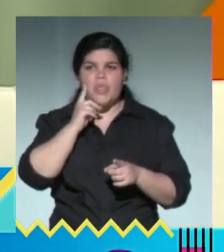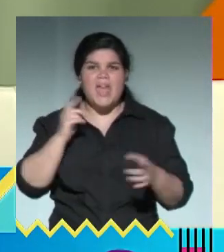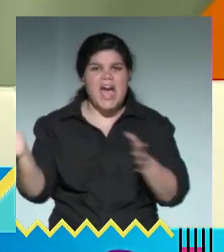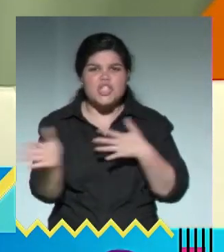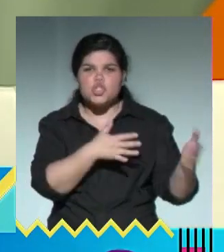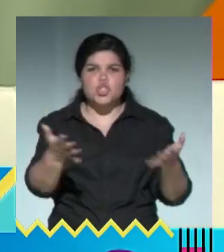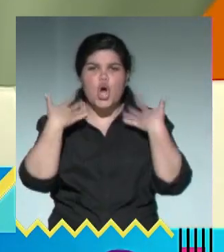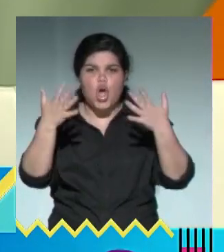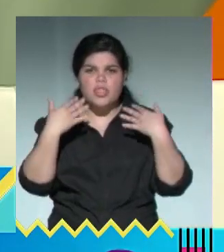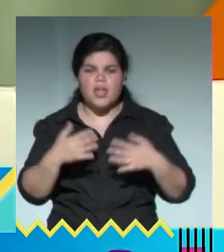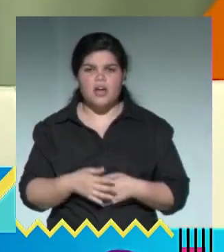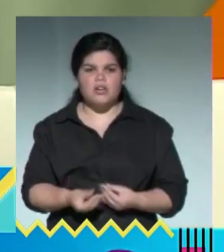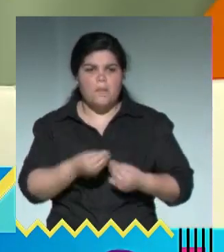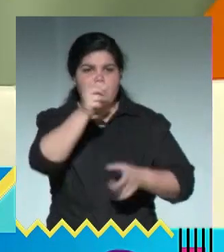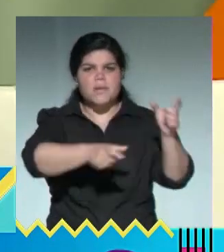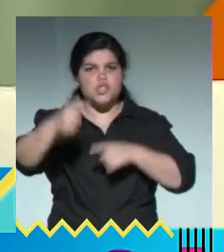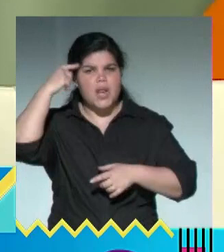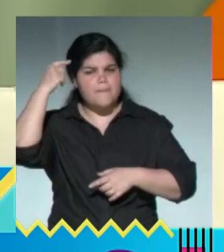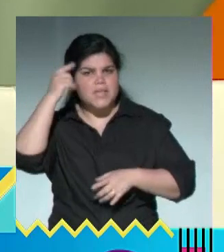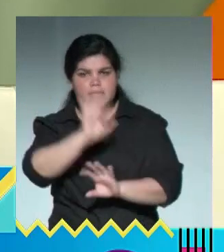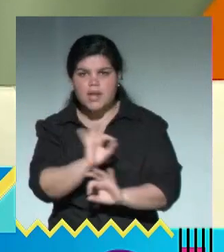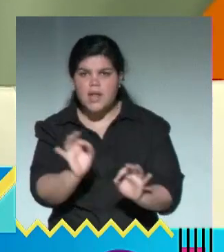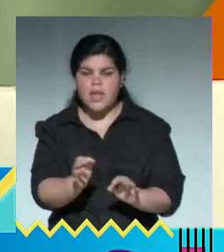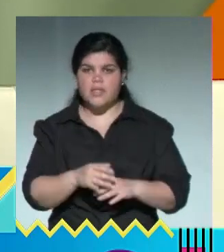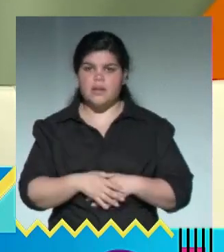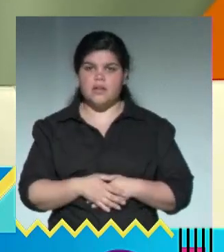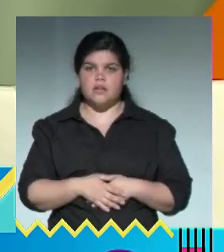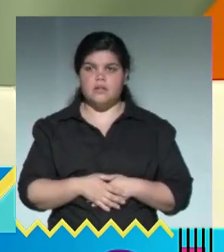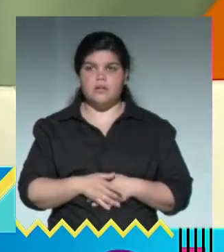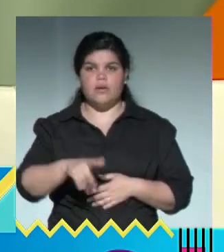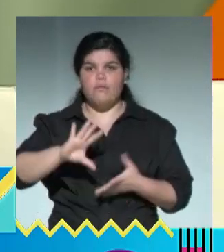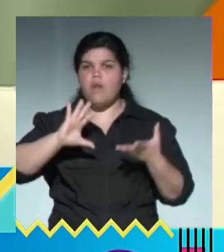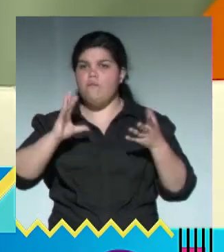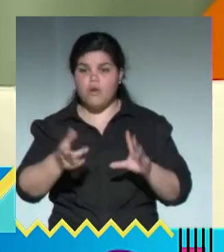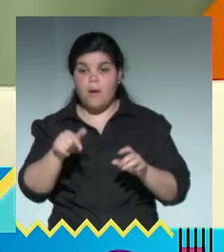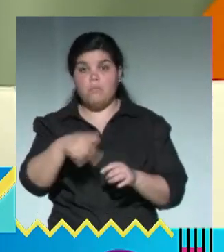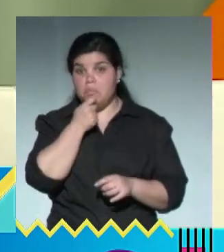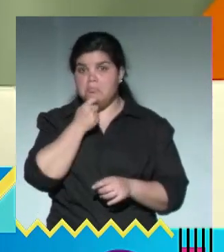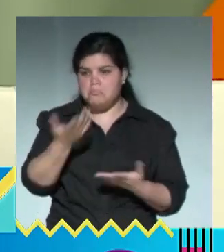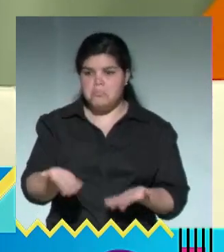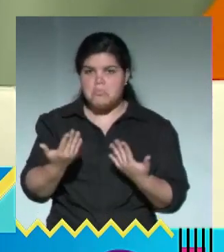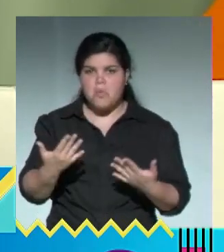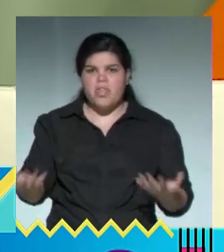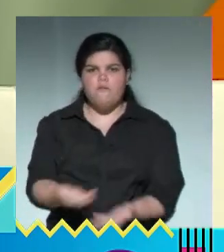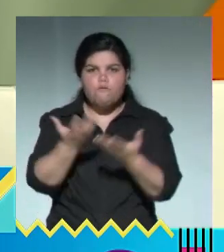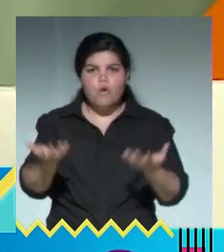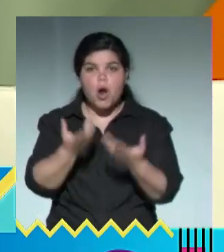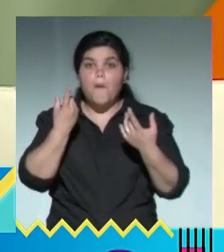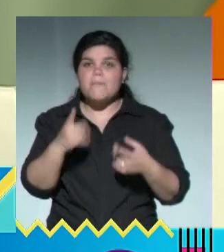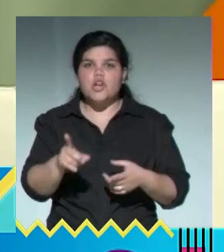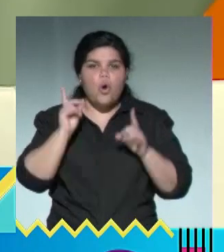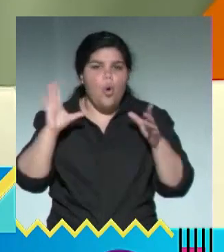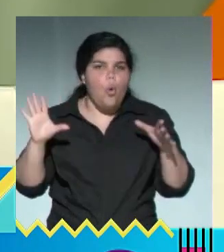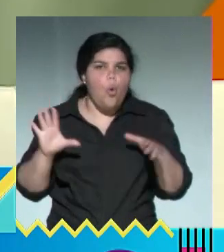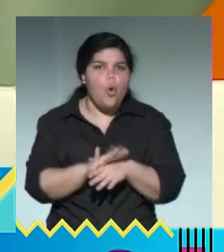se ponen a pensar si vas a prender de última, hacerlo bajo condiciones menos peligrosas, ¿no? No un día que va a